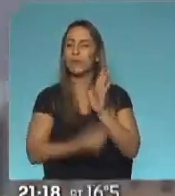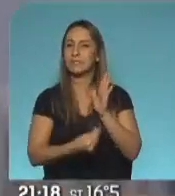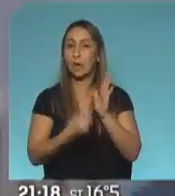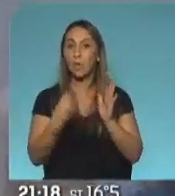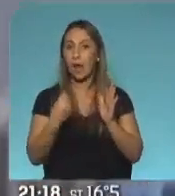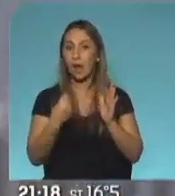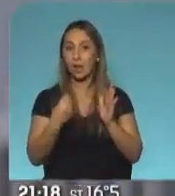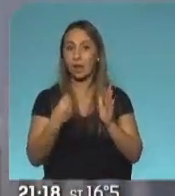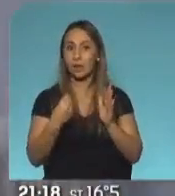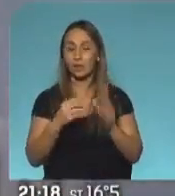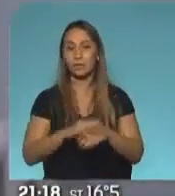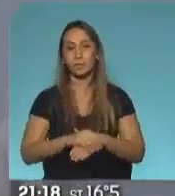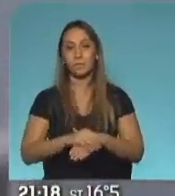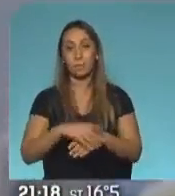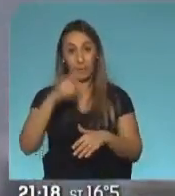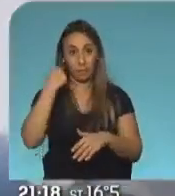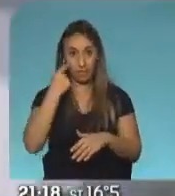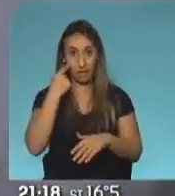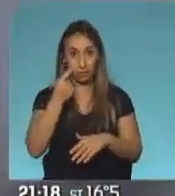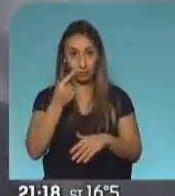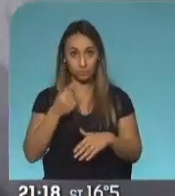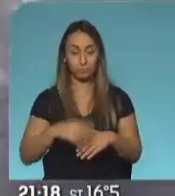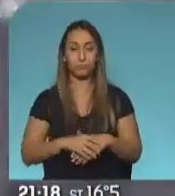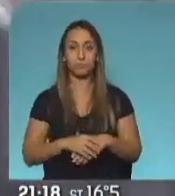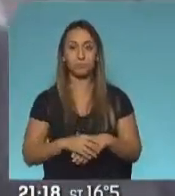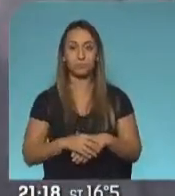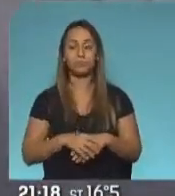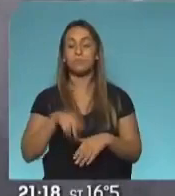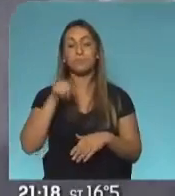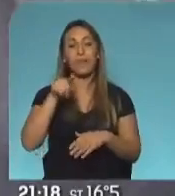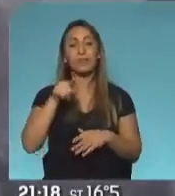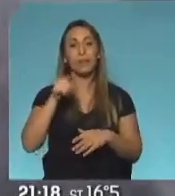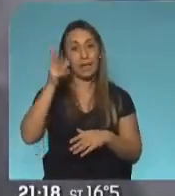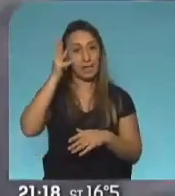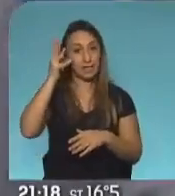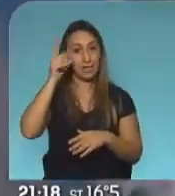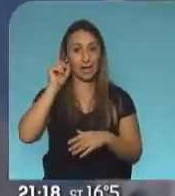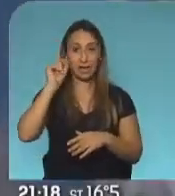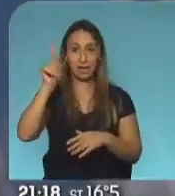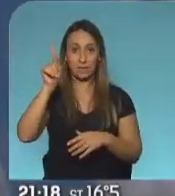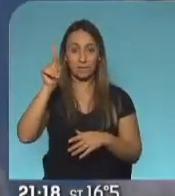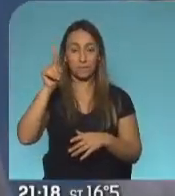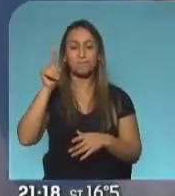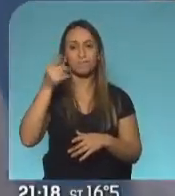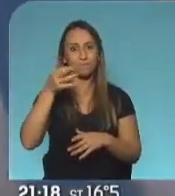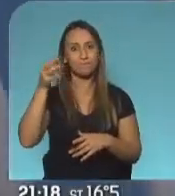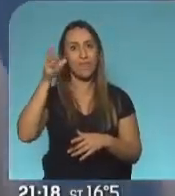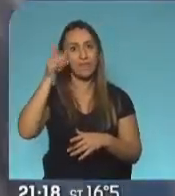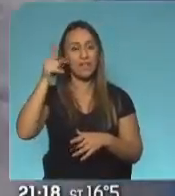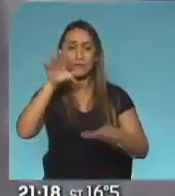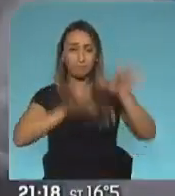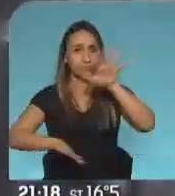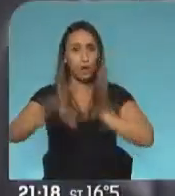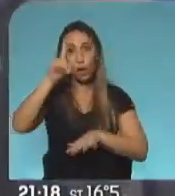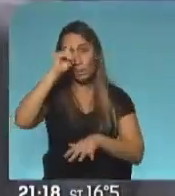lo vemos así esto es en italia dije en italia les han preparado un hospital